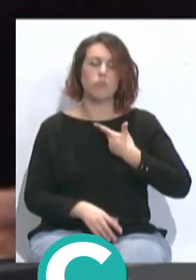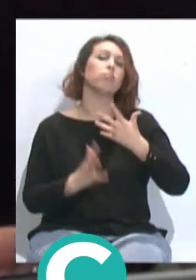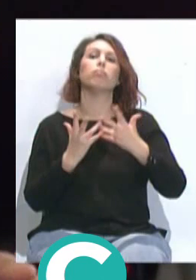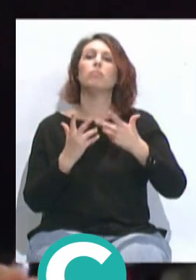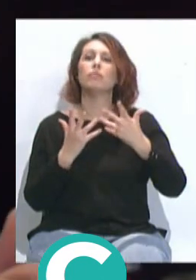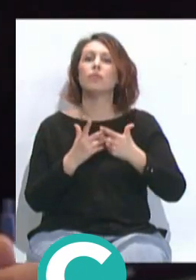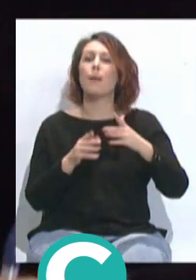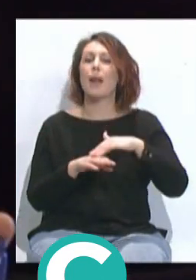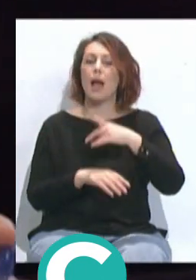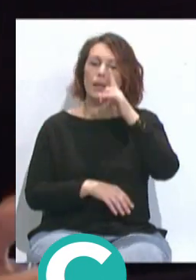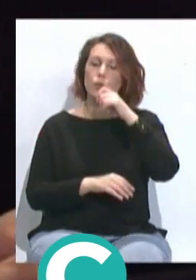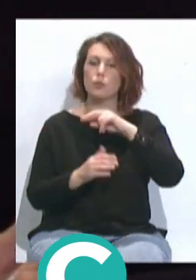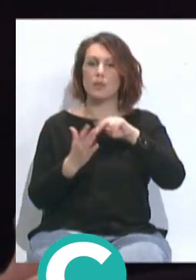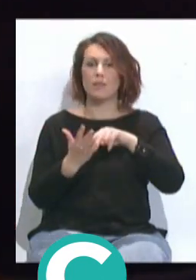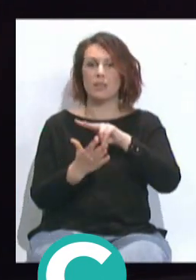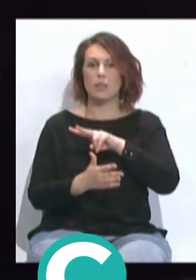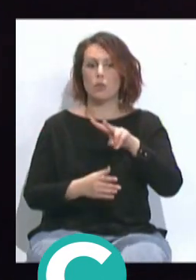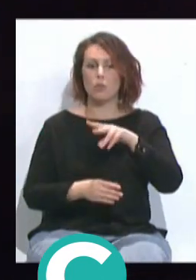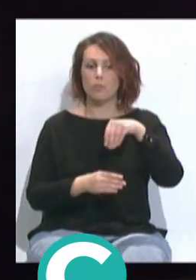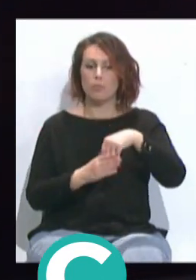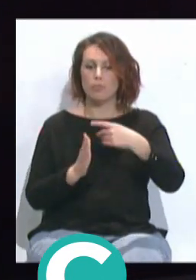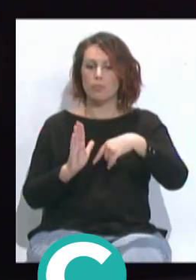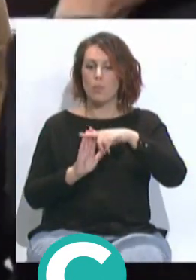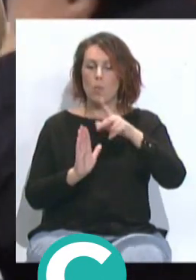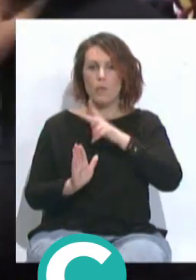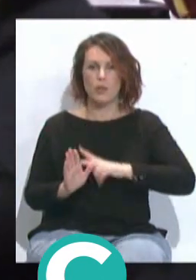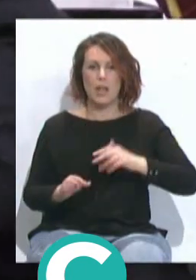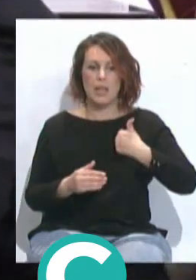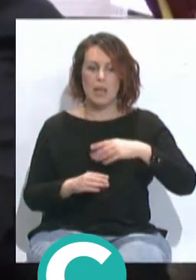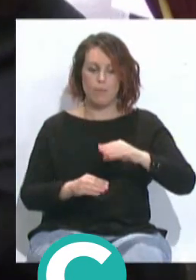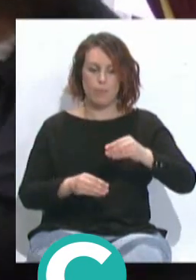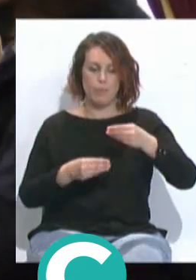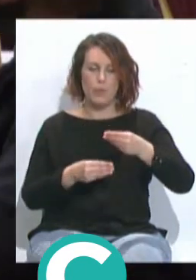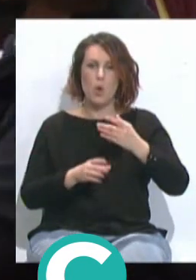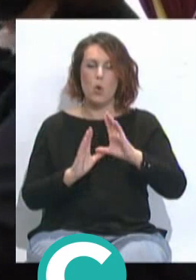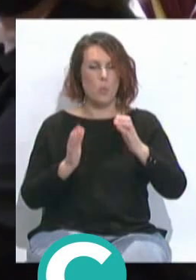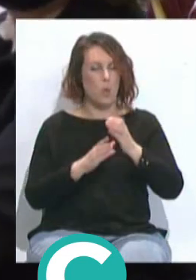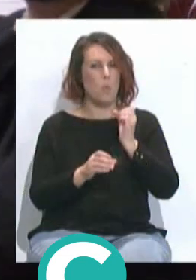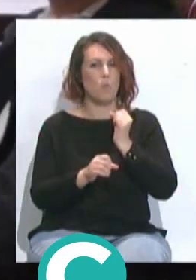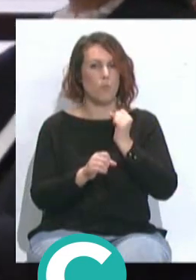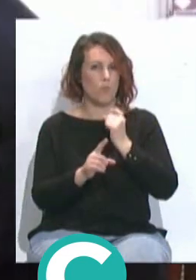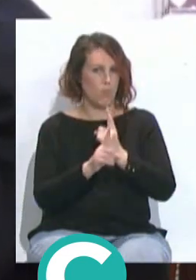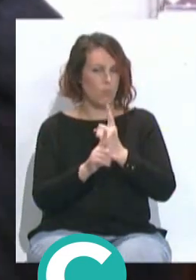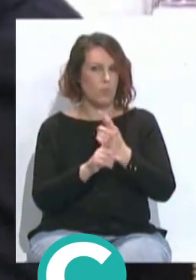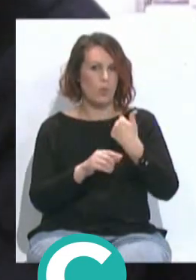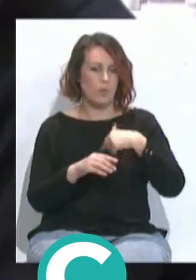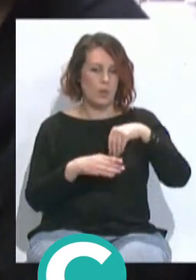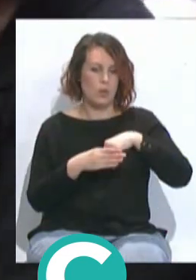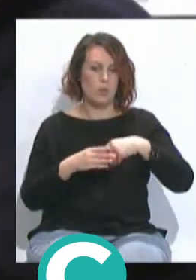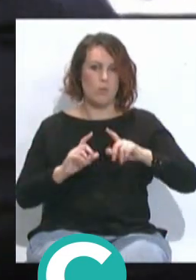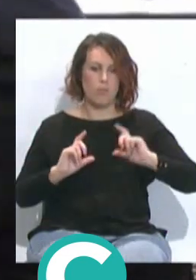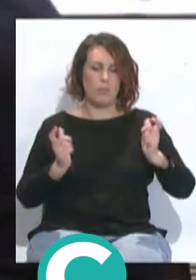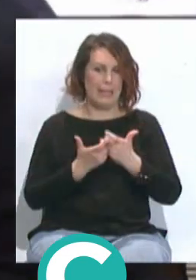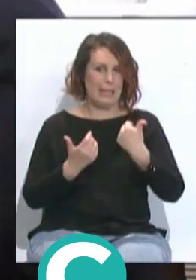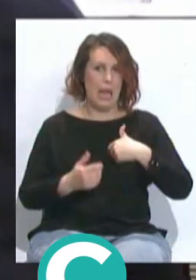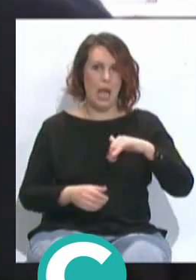cuentas para el 2022 plasmadas en el borrador que ya tienen en sus manos los grupos de la oposición en la corporación pero de las